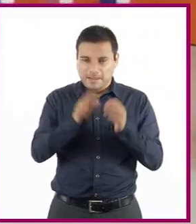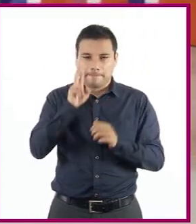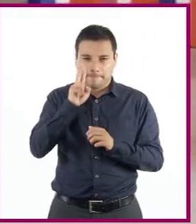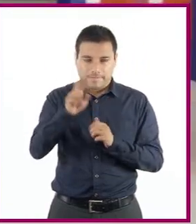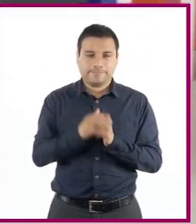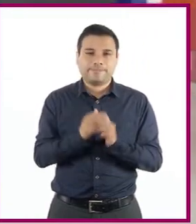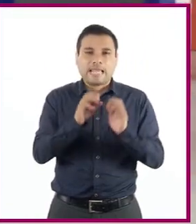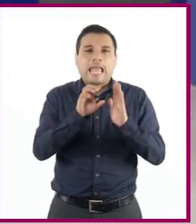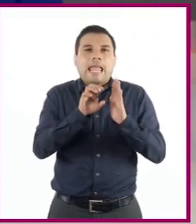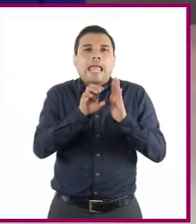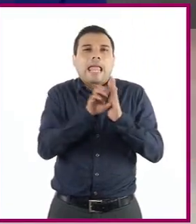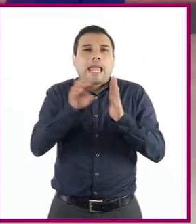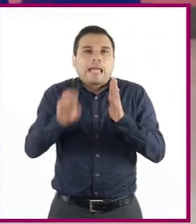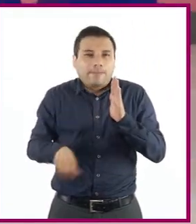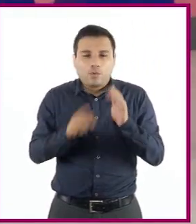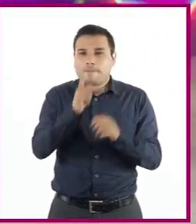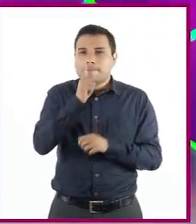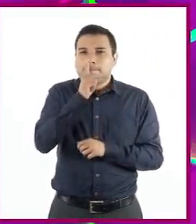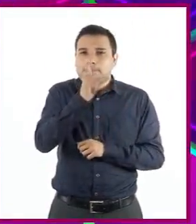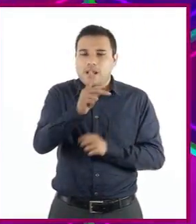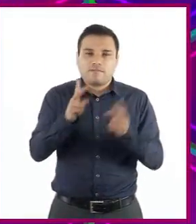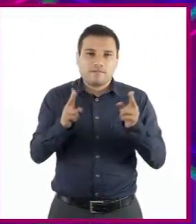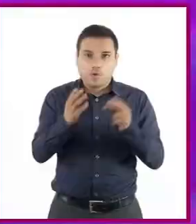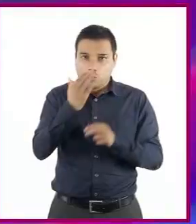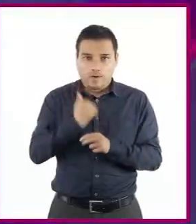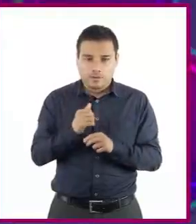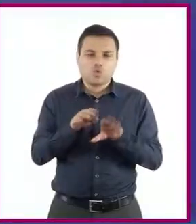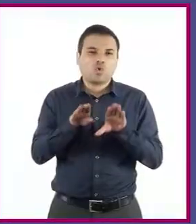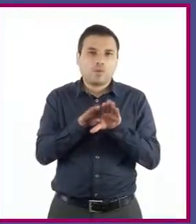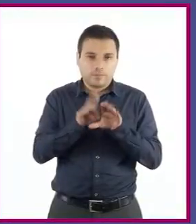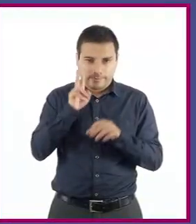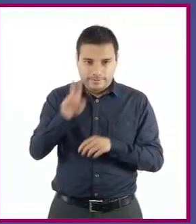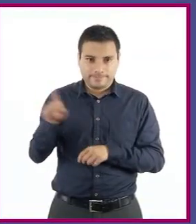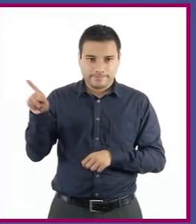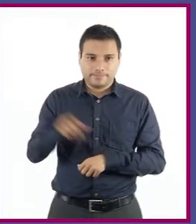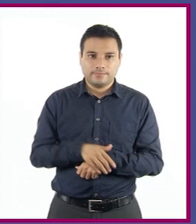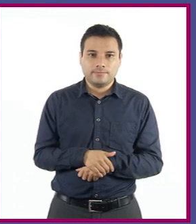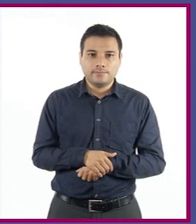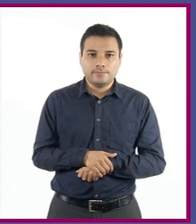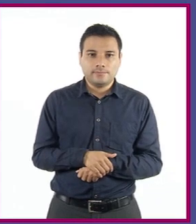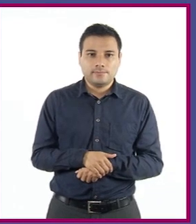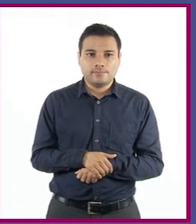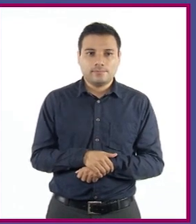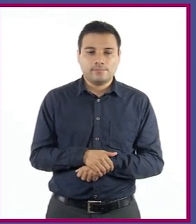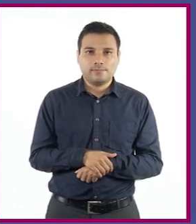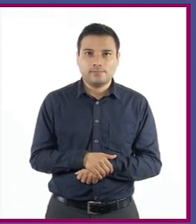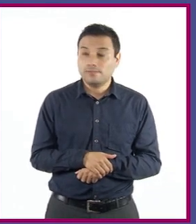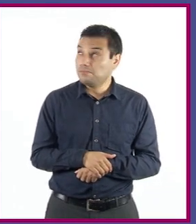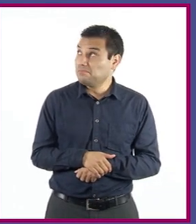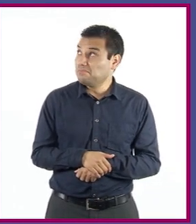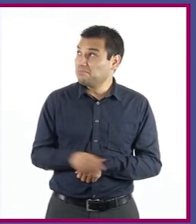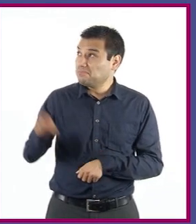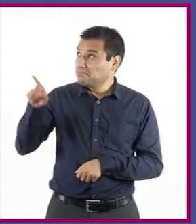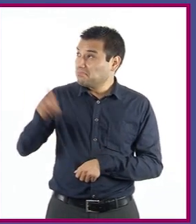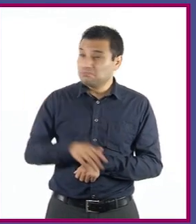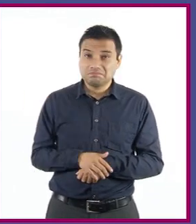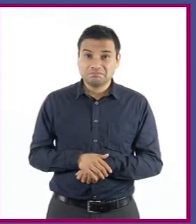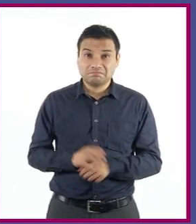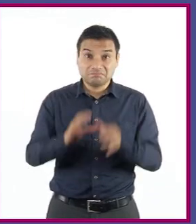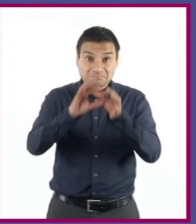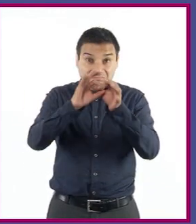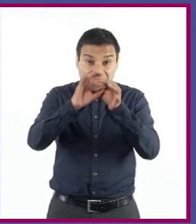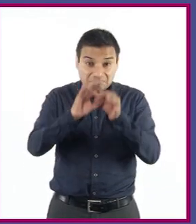leería sin estas frases y palabras. Como pueden observar, este texto no tiene coherencia